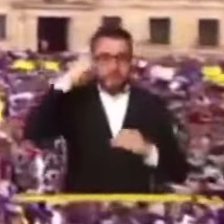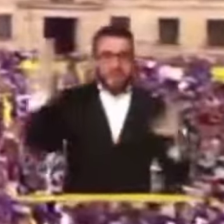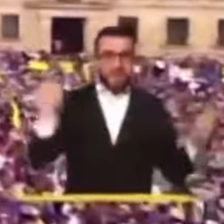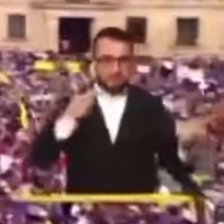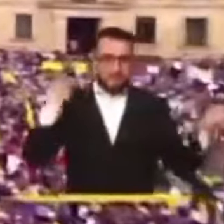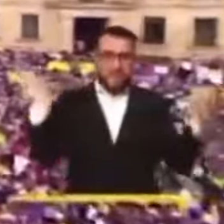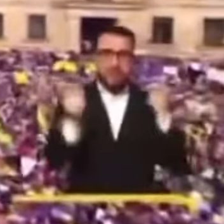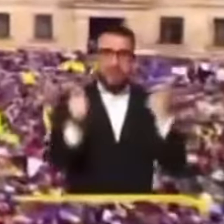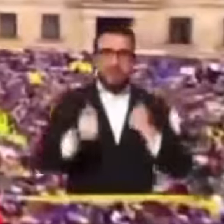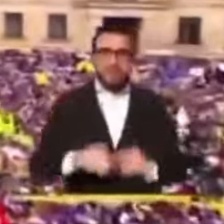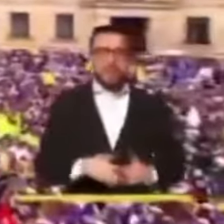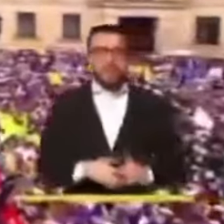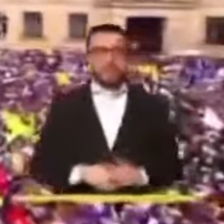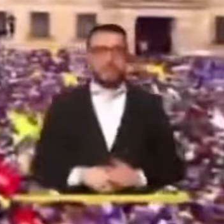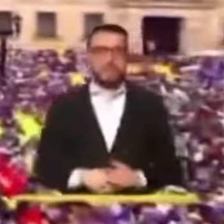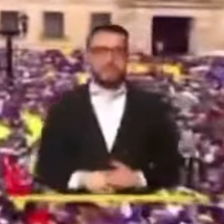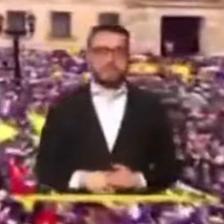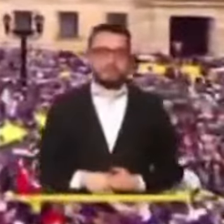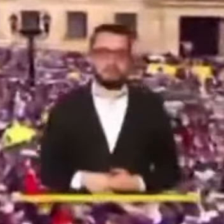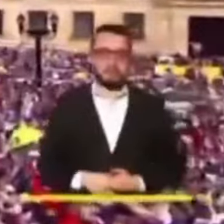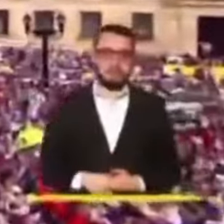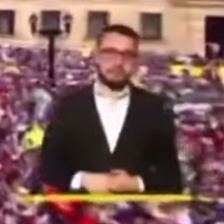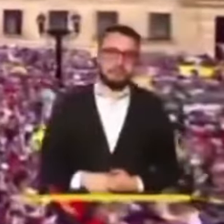¡Viva! ¡Viva! ¡Viva!